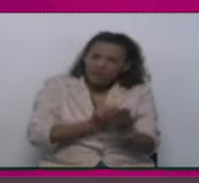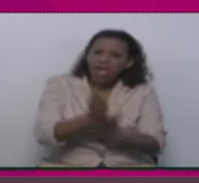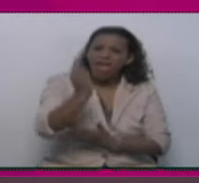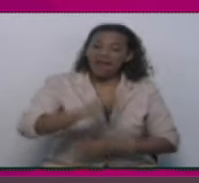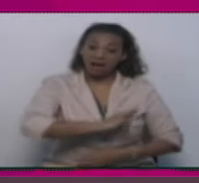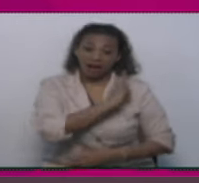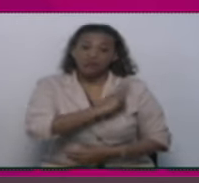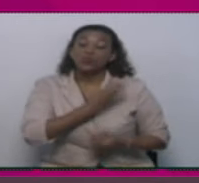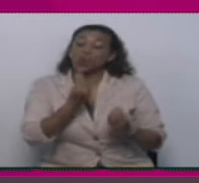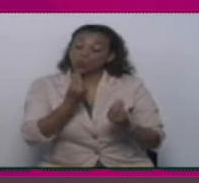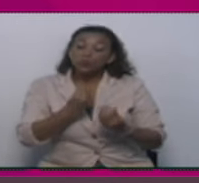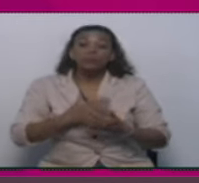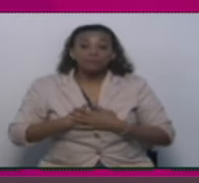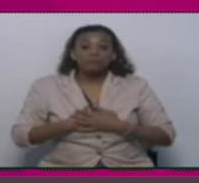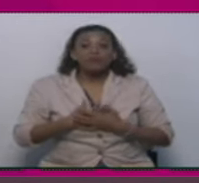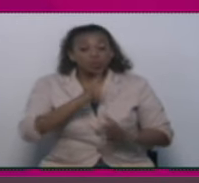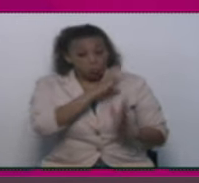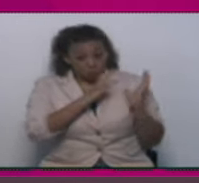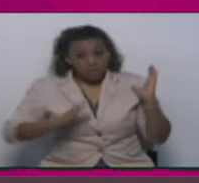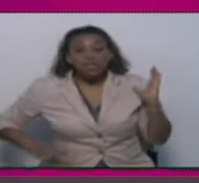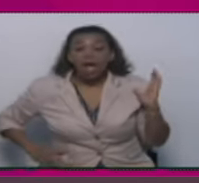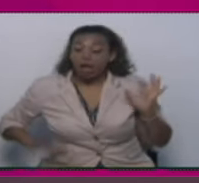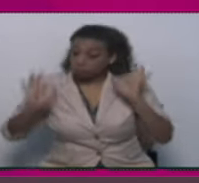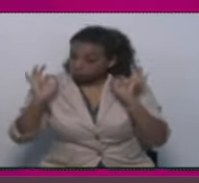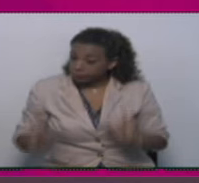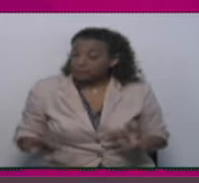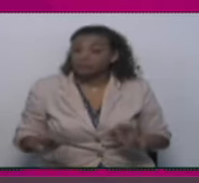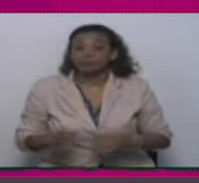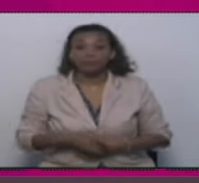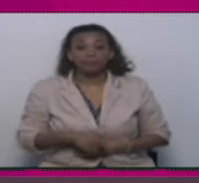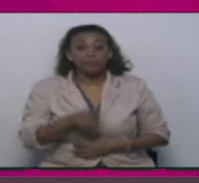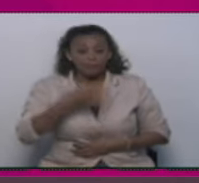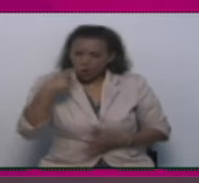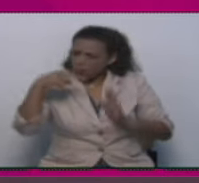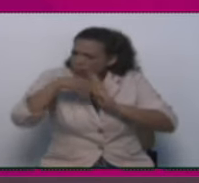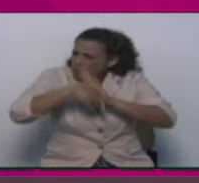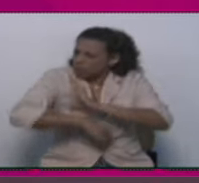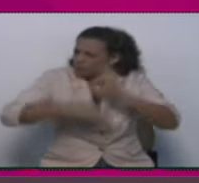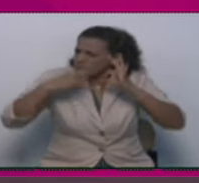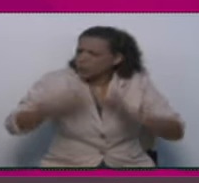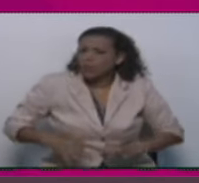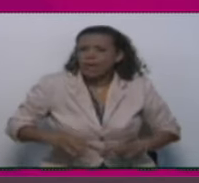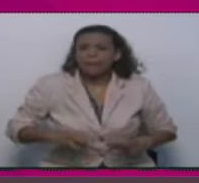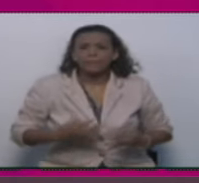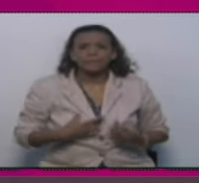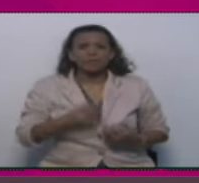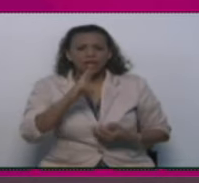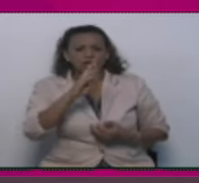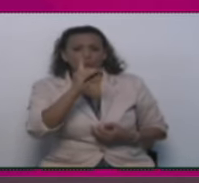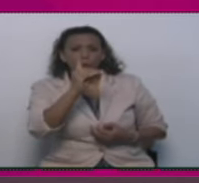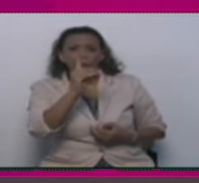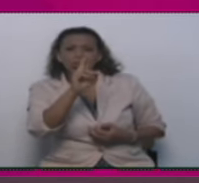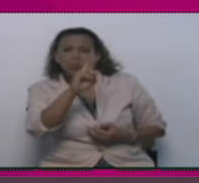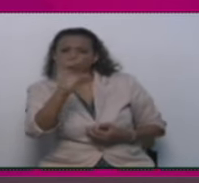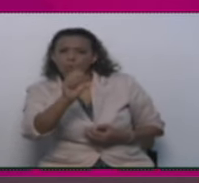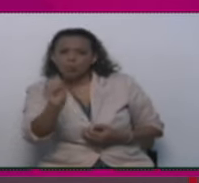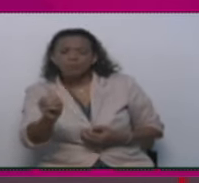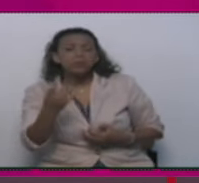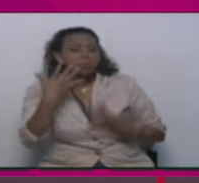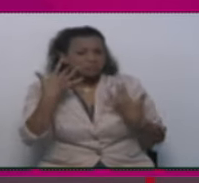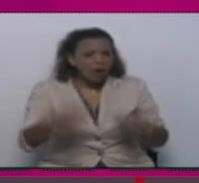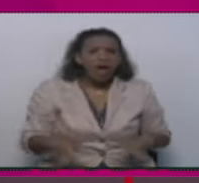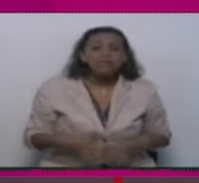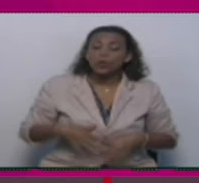religiosa. Si son cristianos, son cristianos, pero profundamente. Si son drusos, son drusos también. Si